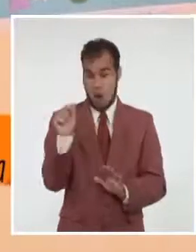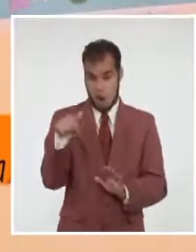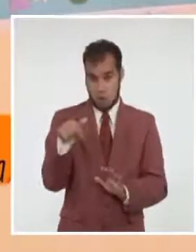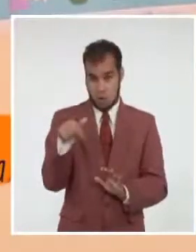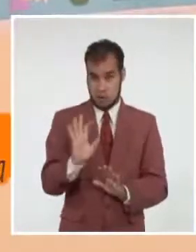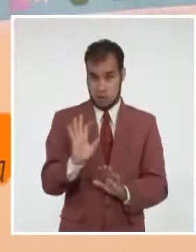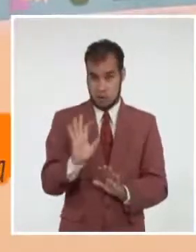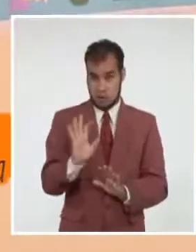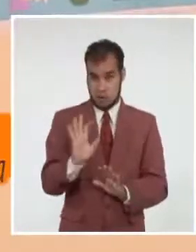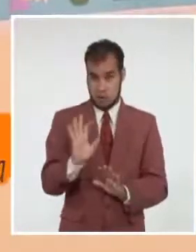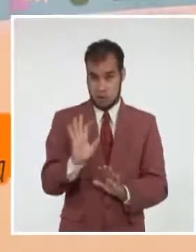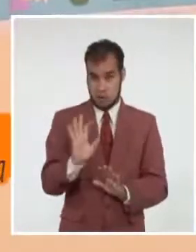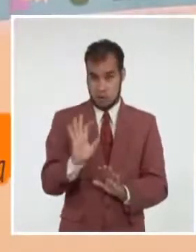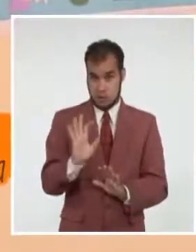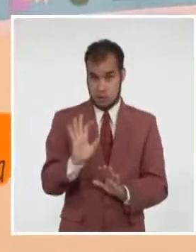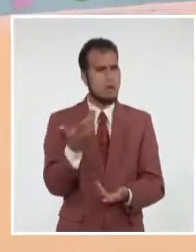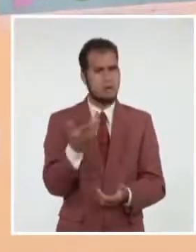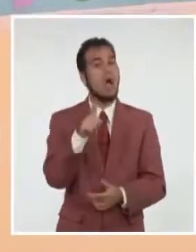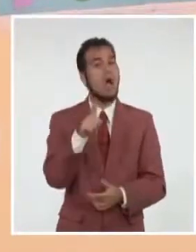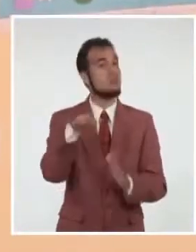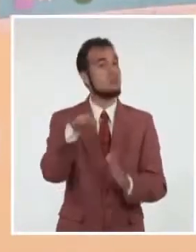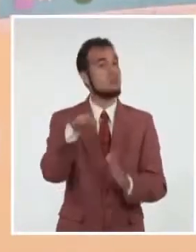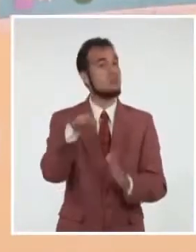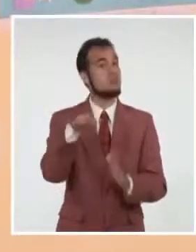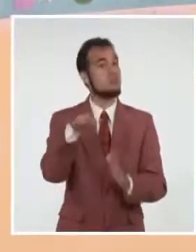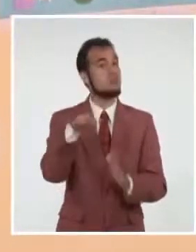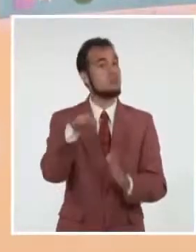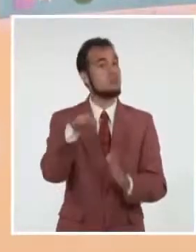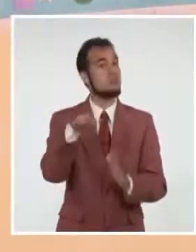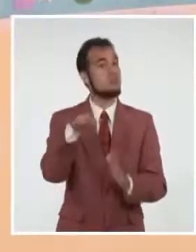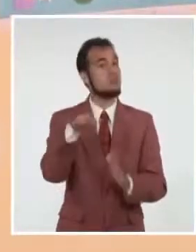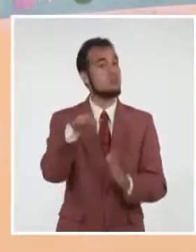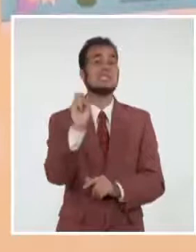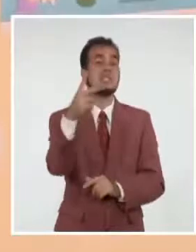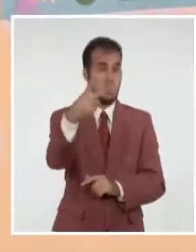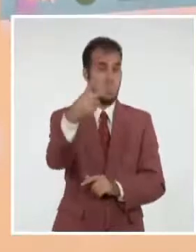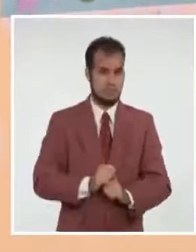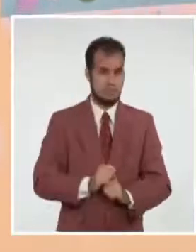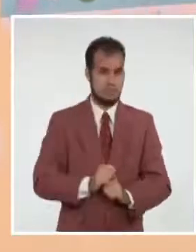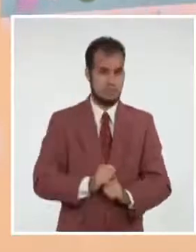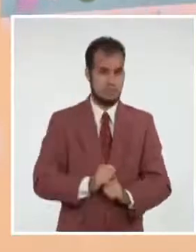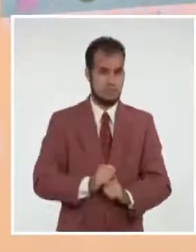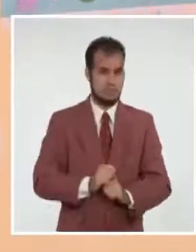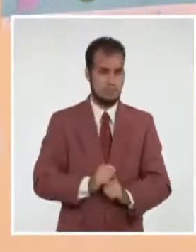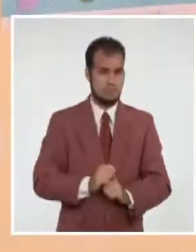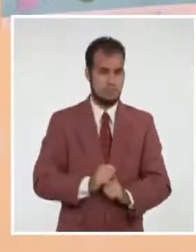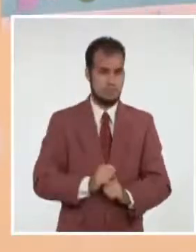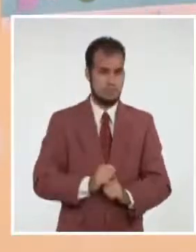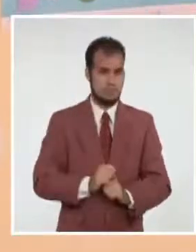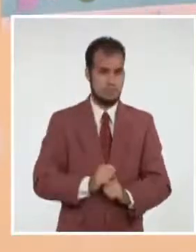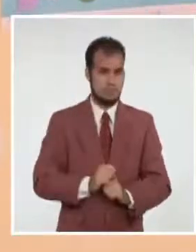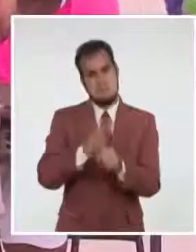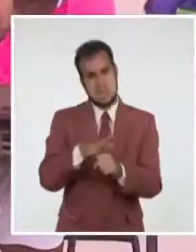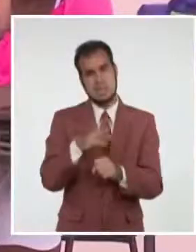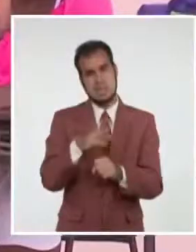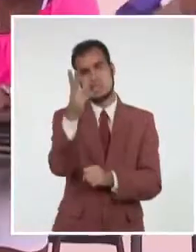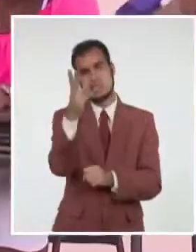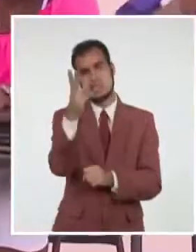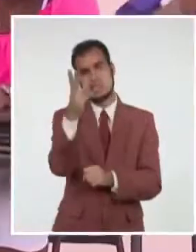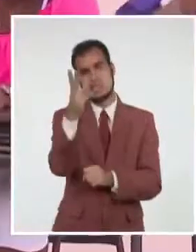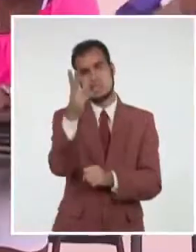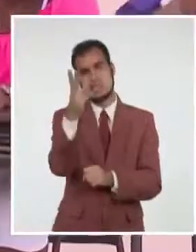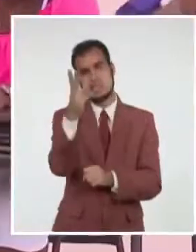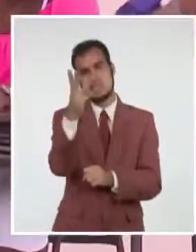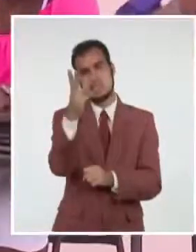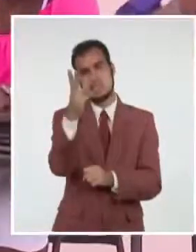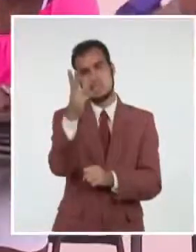vacunado más de 14.000 personas con su segunda dosis, comenzando felizmente hoy la tercera. La población que se atiende